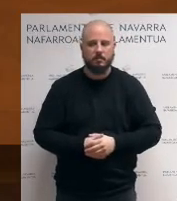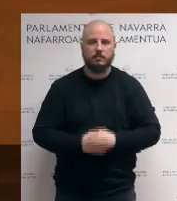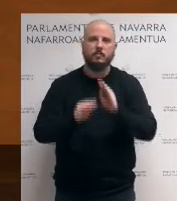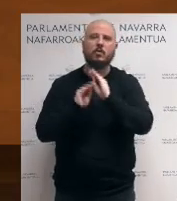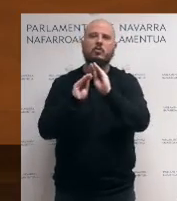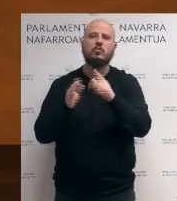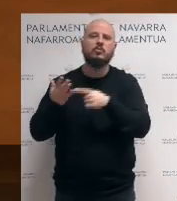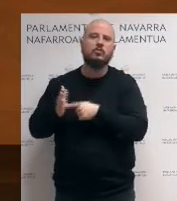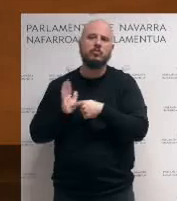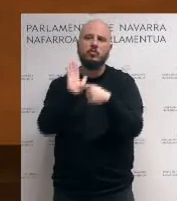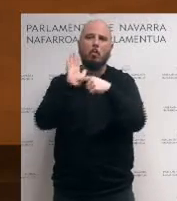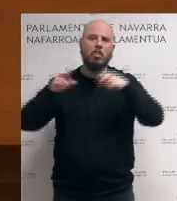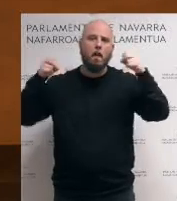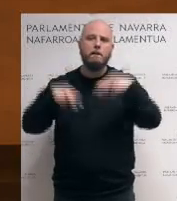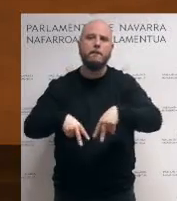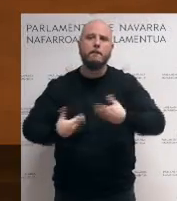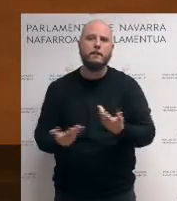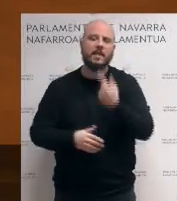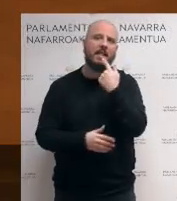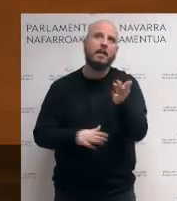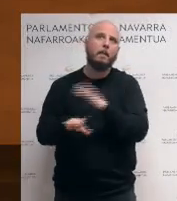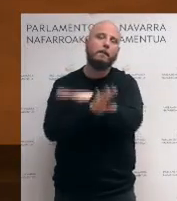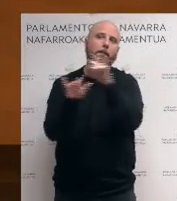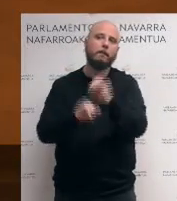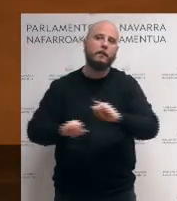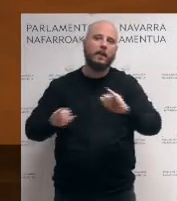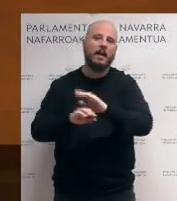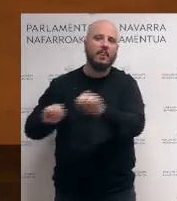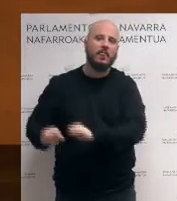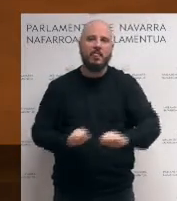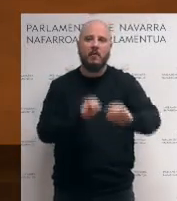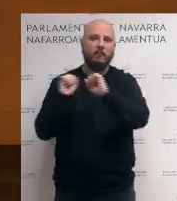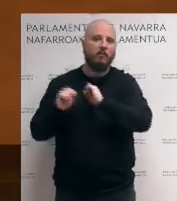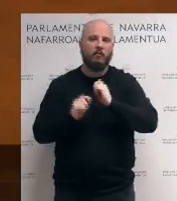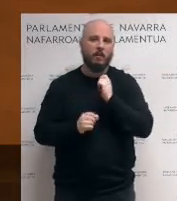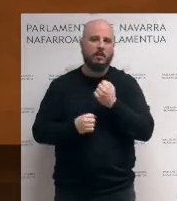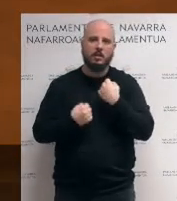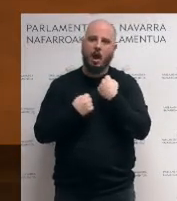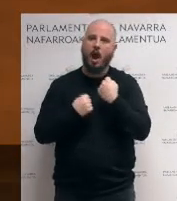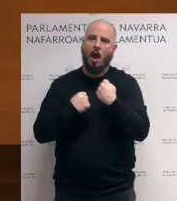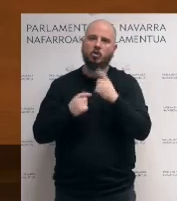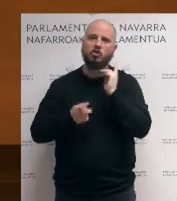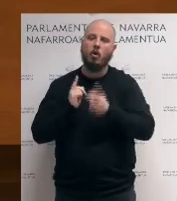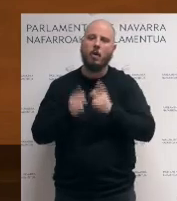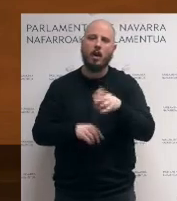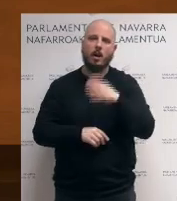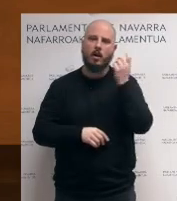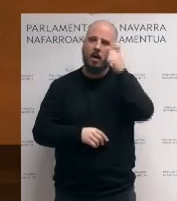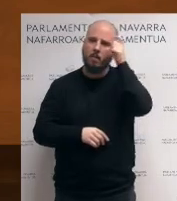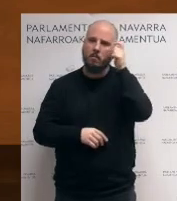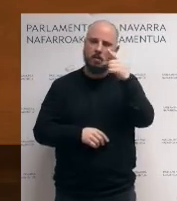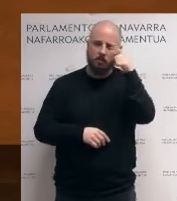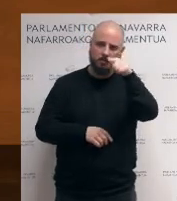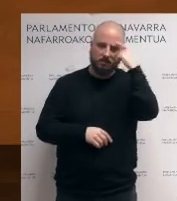es que ustedes hablan de paz y de defensa de la soberanía de los pueblos, pero saben perfectamente que Rusia es una